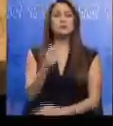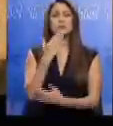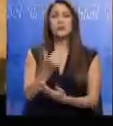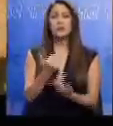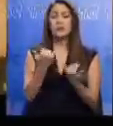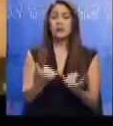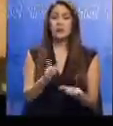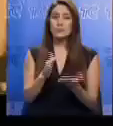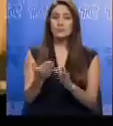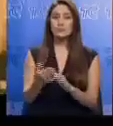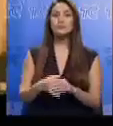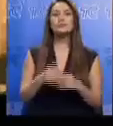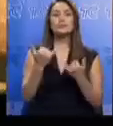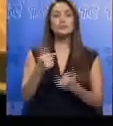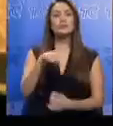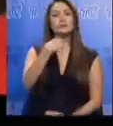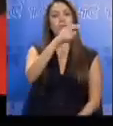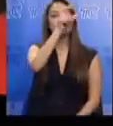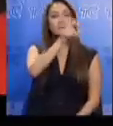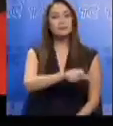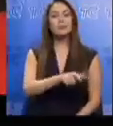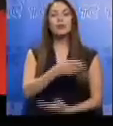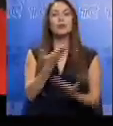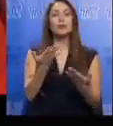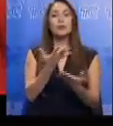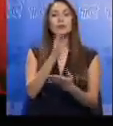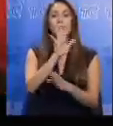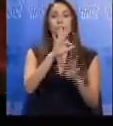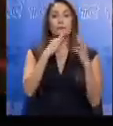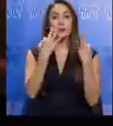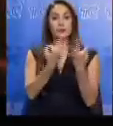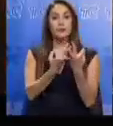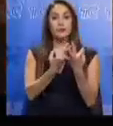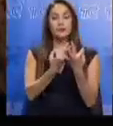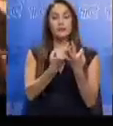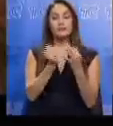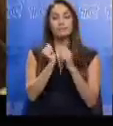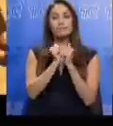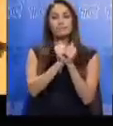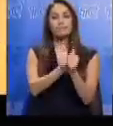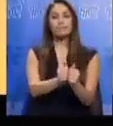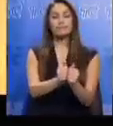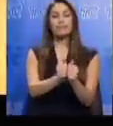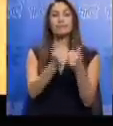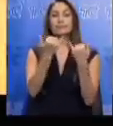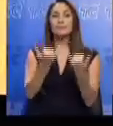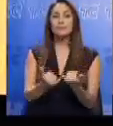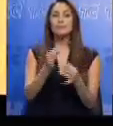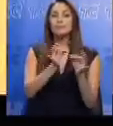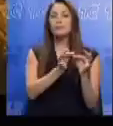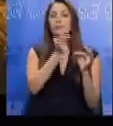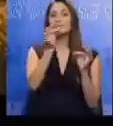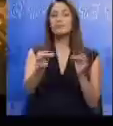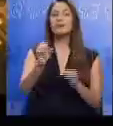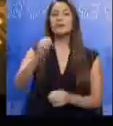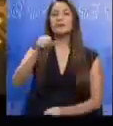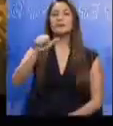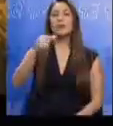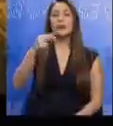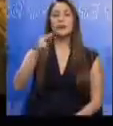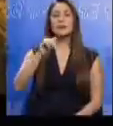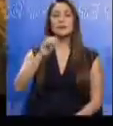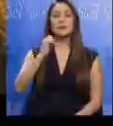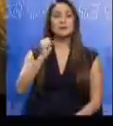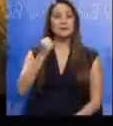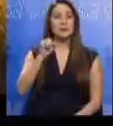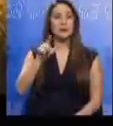William Ortiz es velado en la Brigada Patria. Sus seres queridos lo acompañan. Mientras en el cantón Saquisili se velan los restos